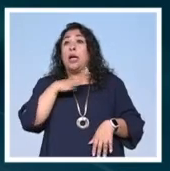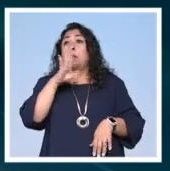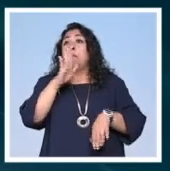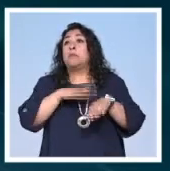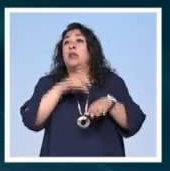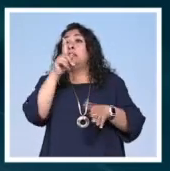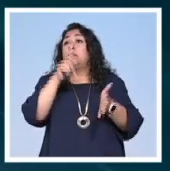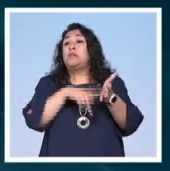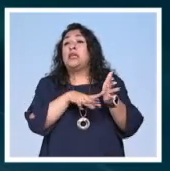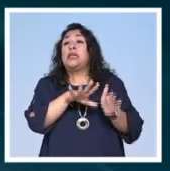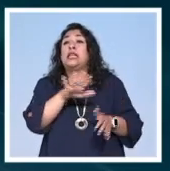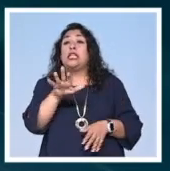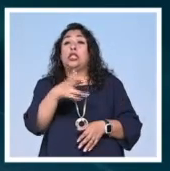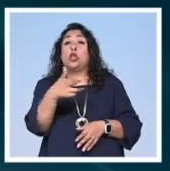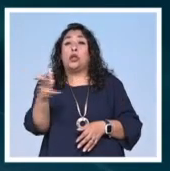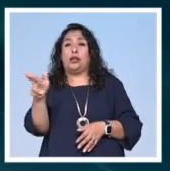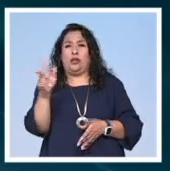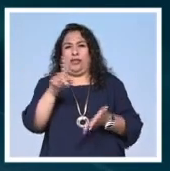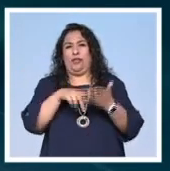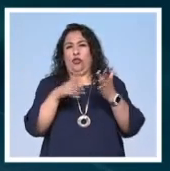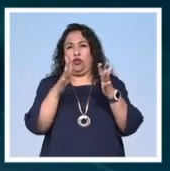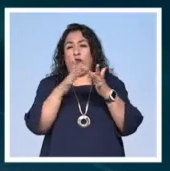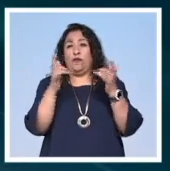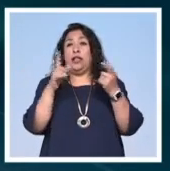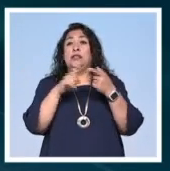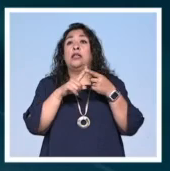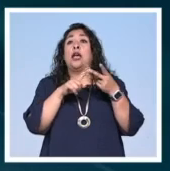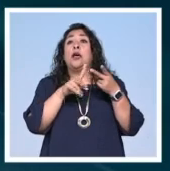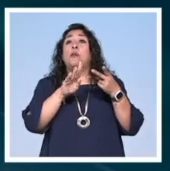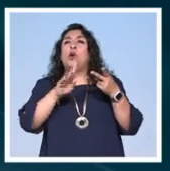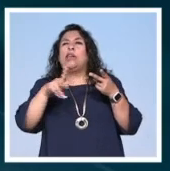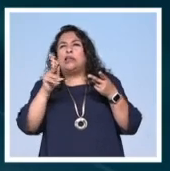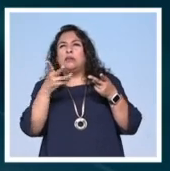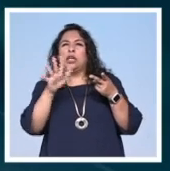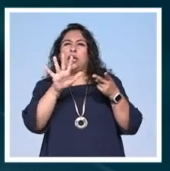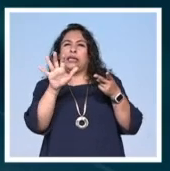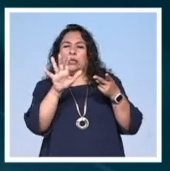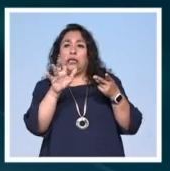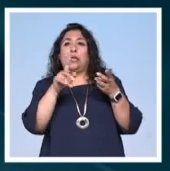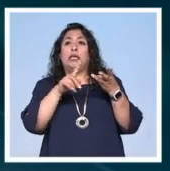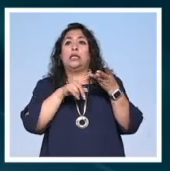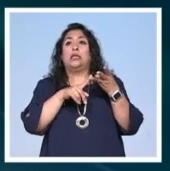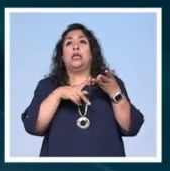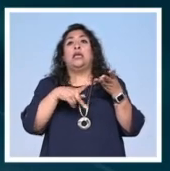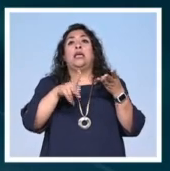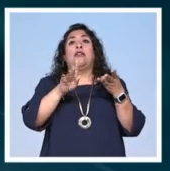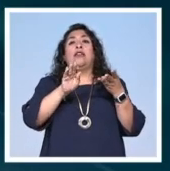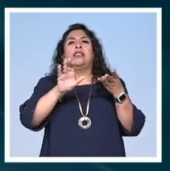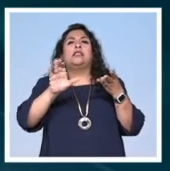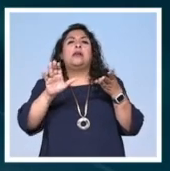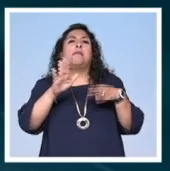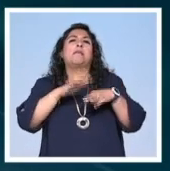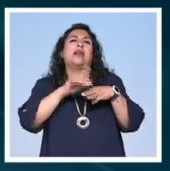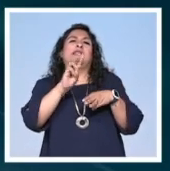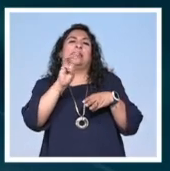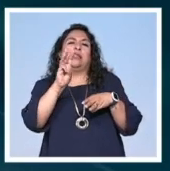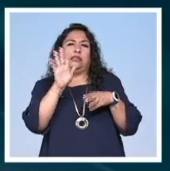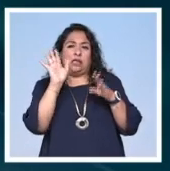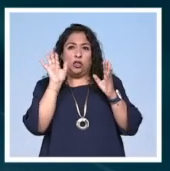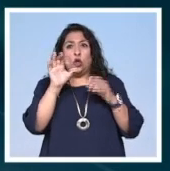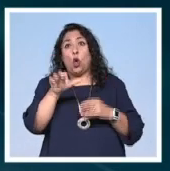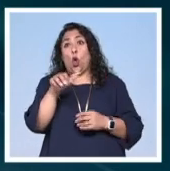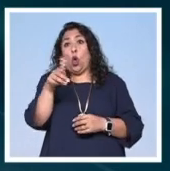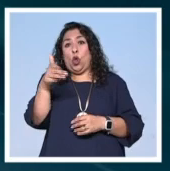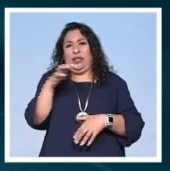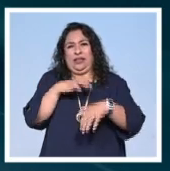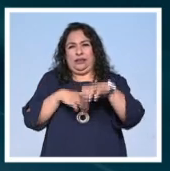100 restaurantes en todo Francia Burger King cerca de 500 y KFC más de 300 las otras